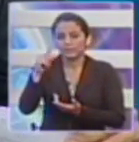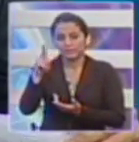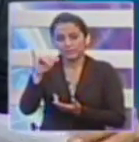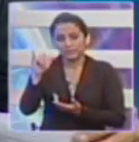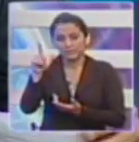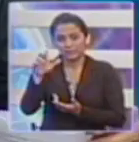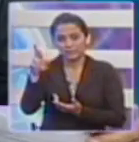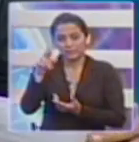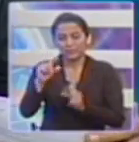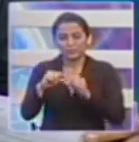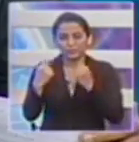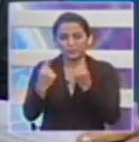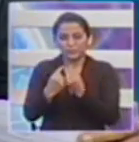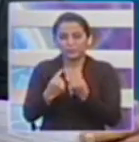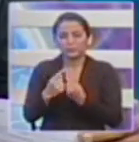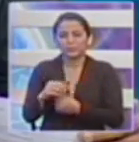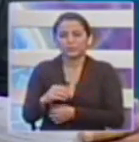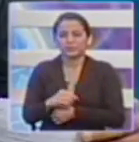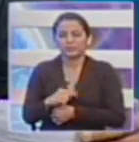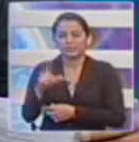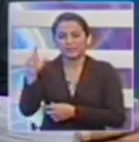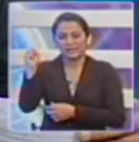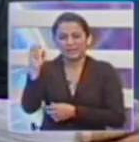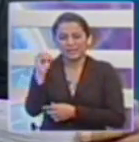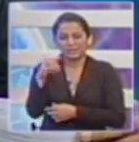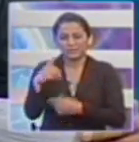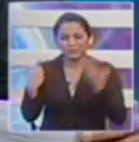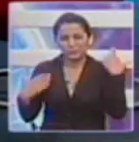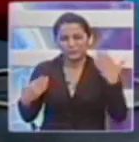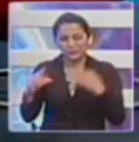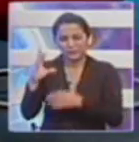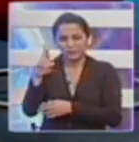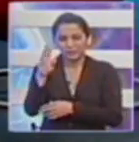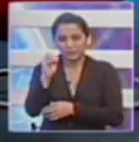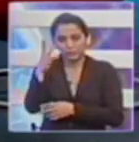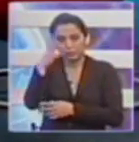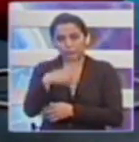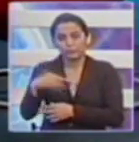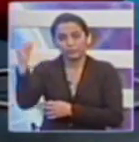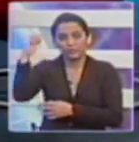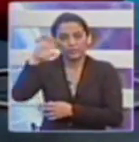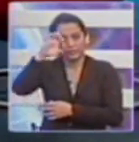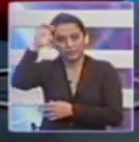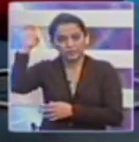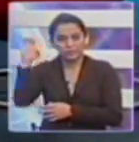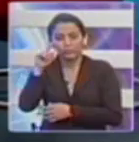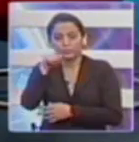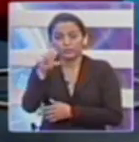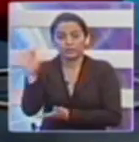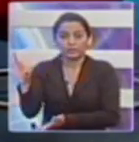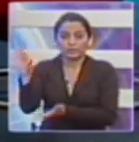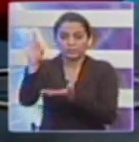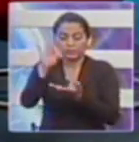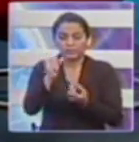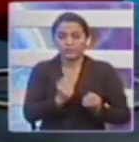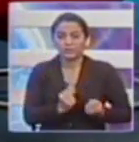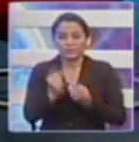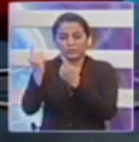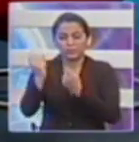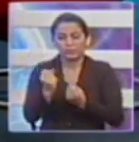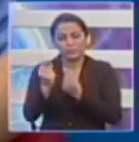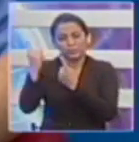Lasso de CREO en Europa y conversó con algunos de ustedes, entre ellos usted, que también representa a la gran mayoría de los migrantes en esa